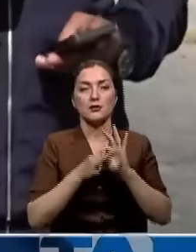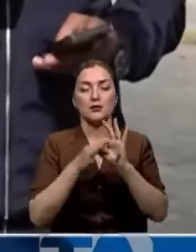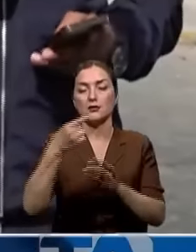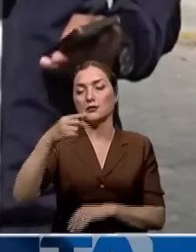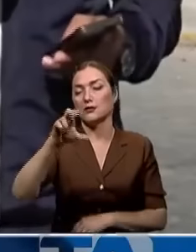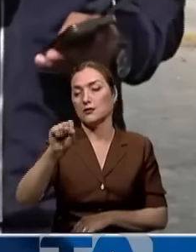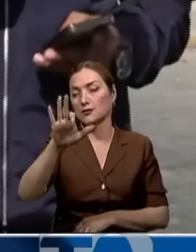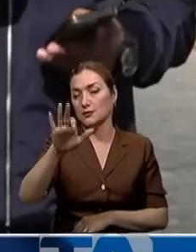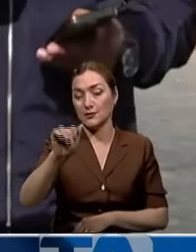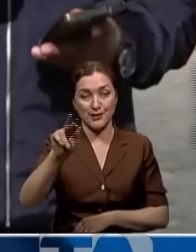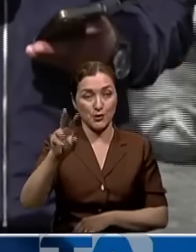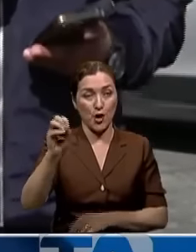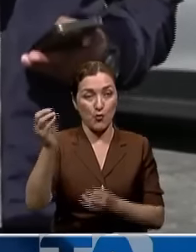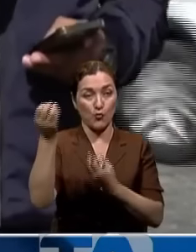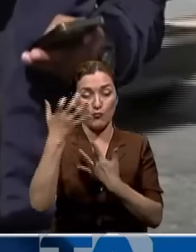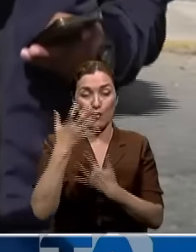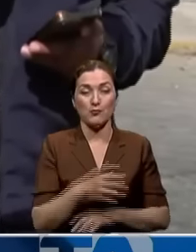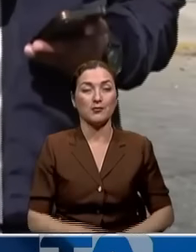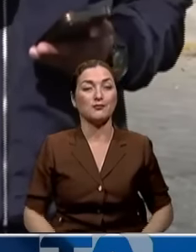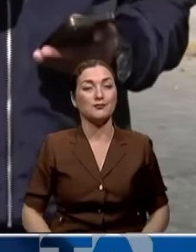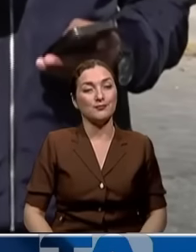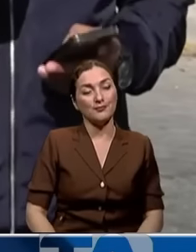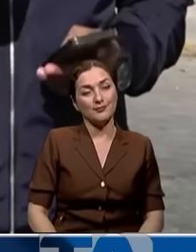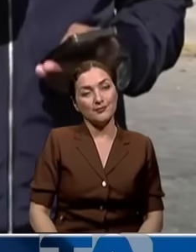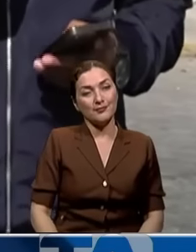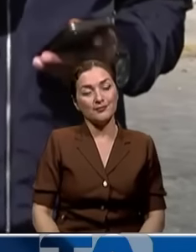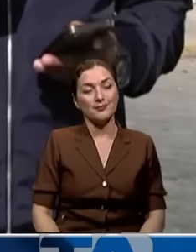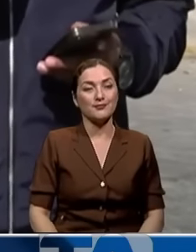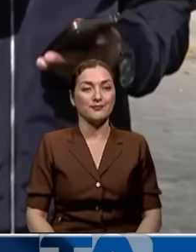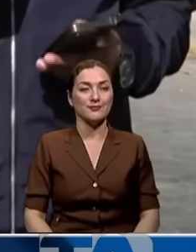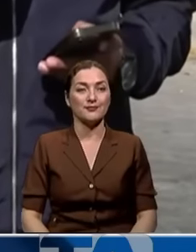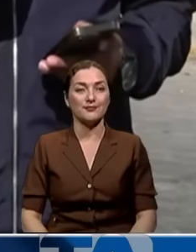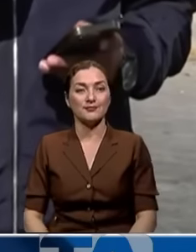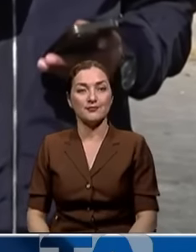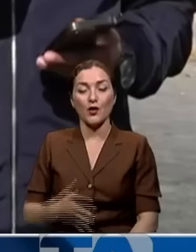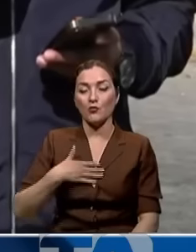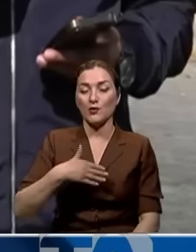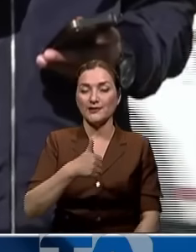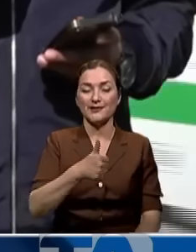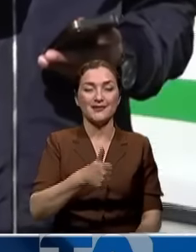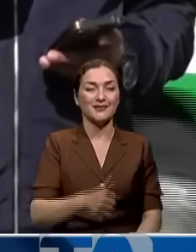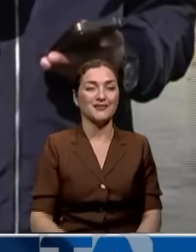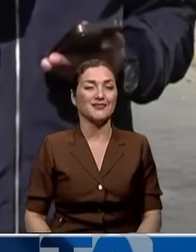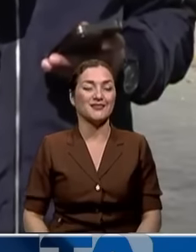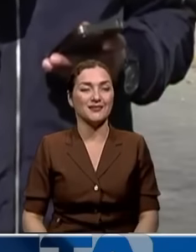Gustavo Jaramillo ya se encuentra en ese lugar para contarnos más. Gustavo, ¿cómo estás? ¿Qué nos tienes?